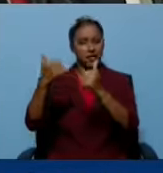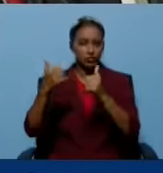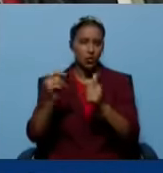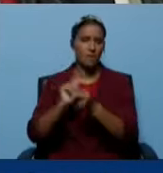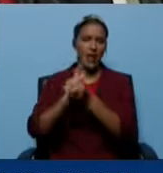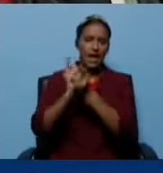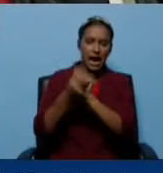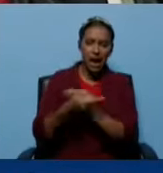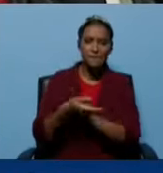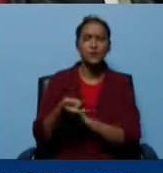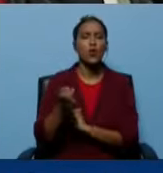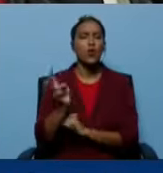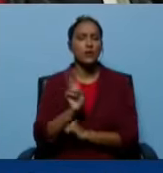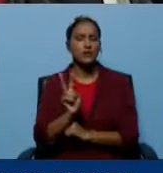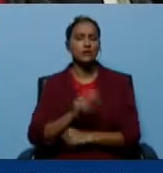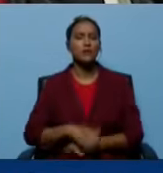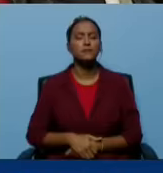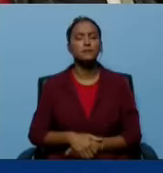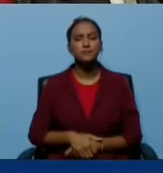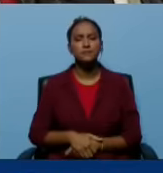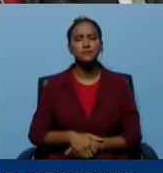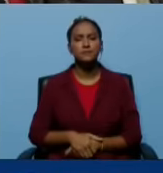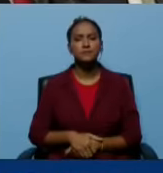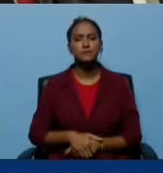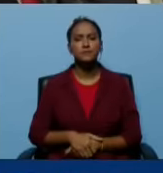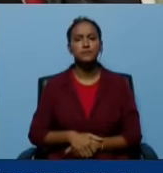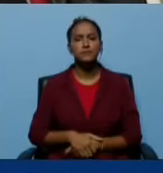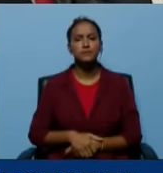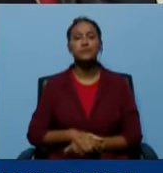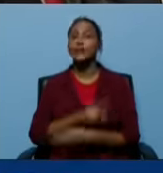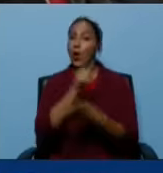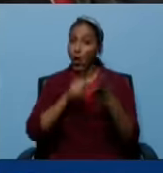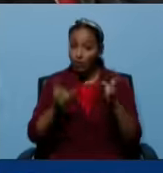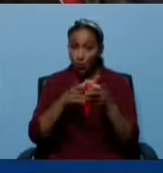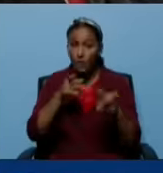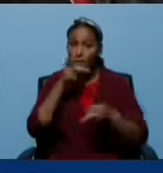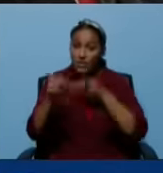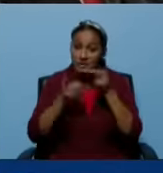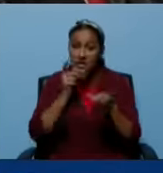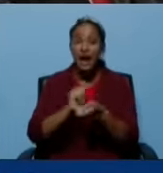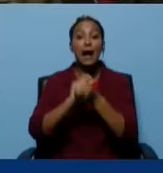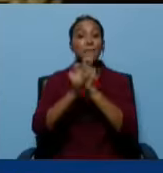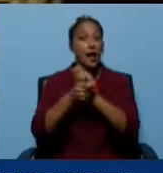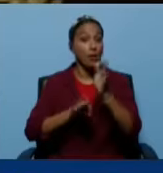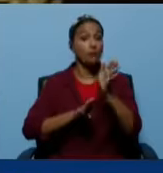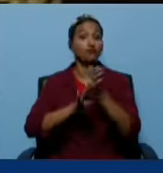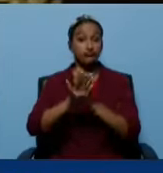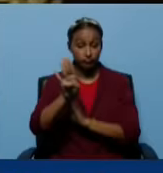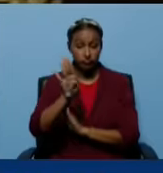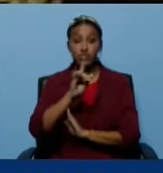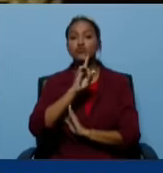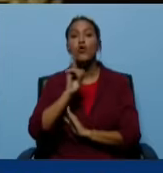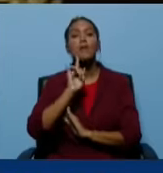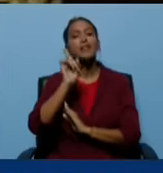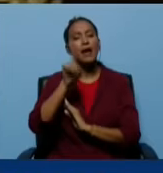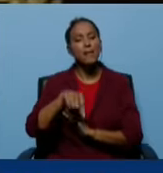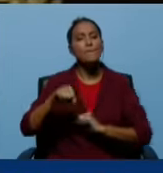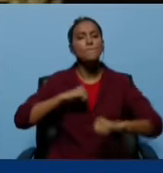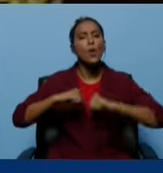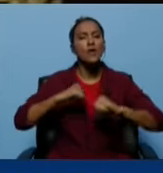Unidad, Cambiemos Movimiento Ciudadano, Avanzada Progresista, Movimiento Ecológico de